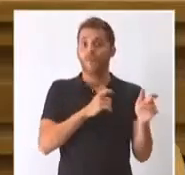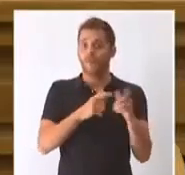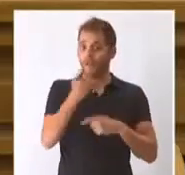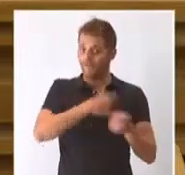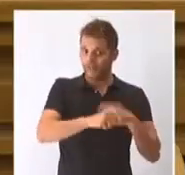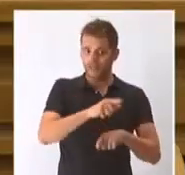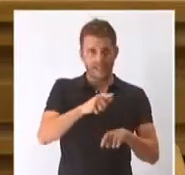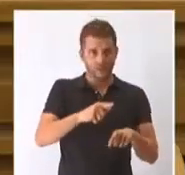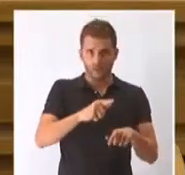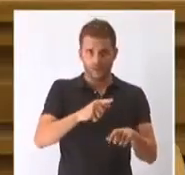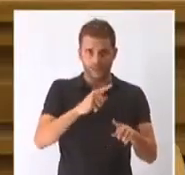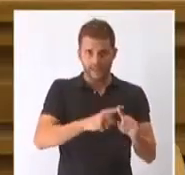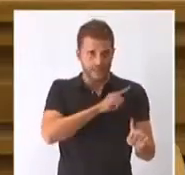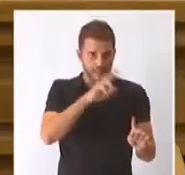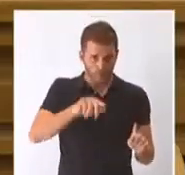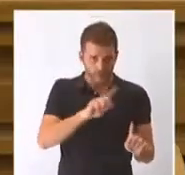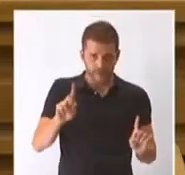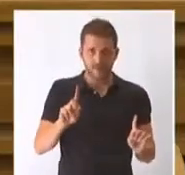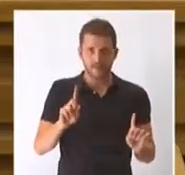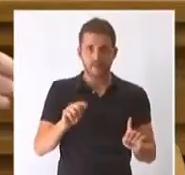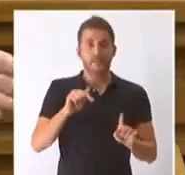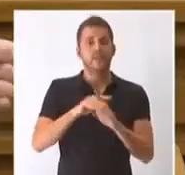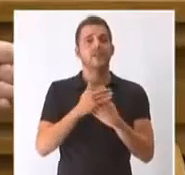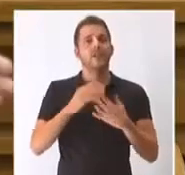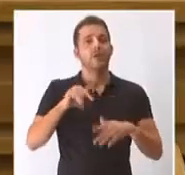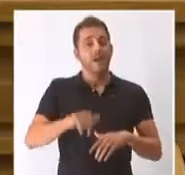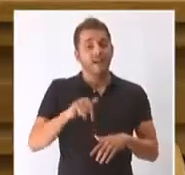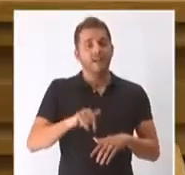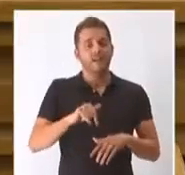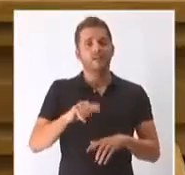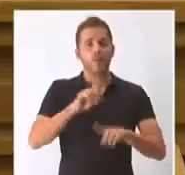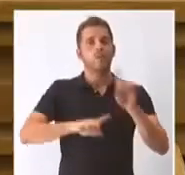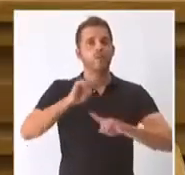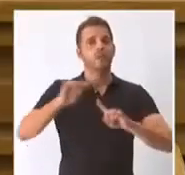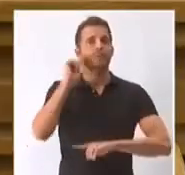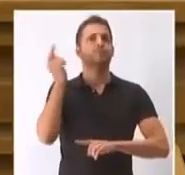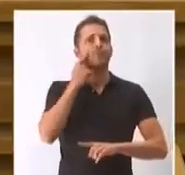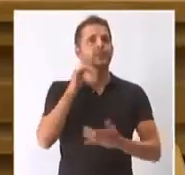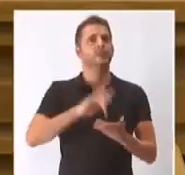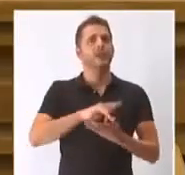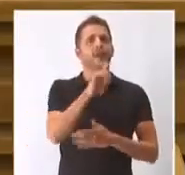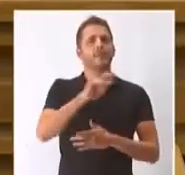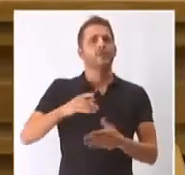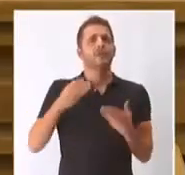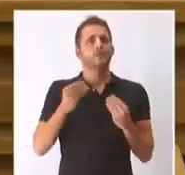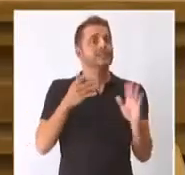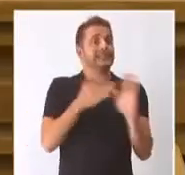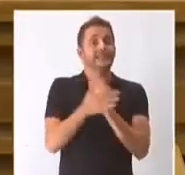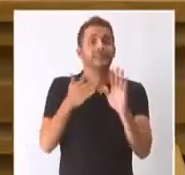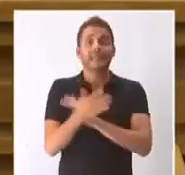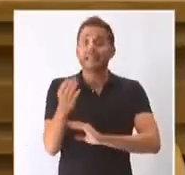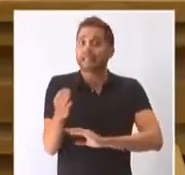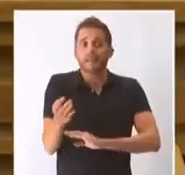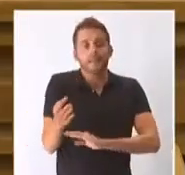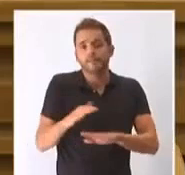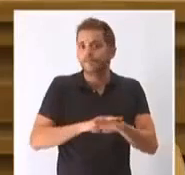exagero pero la realidad es que aquí nos encontramos con un problema de mucha gente a la que le tenemos que explicar que les habían engañado